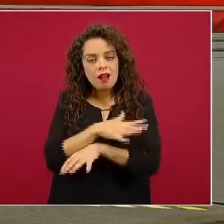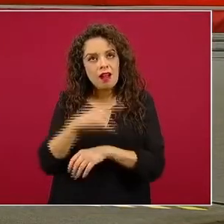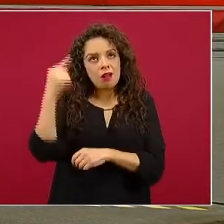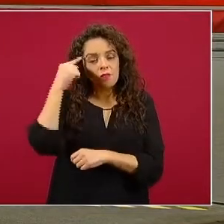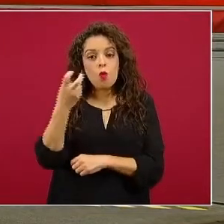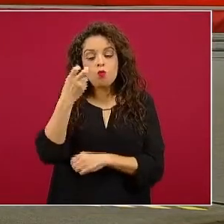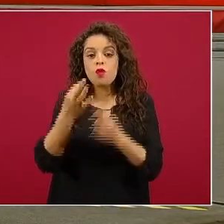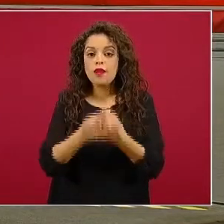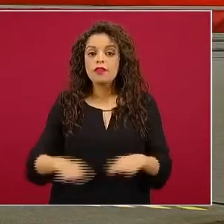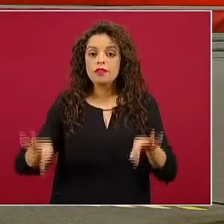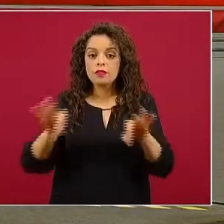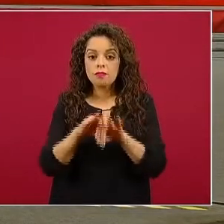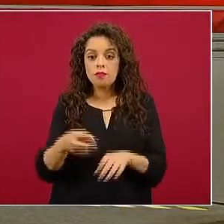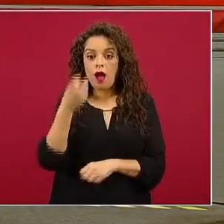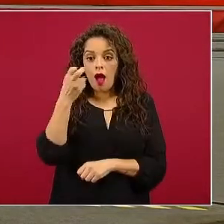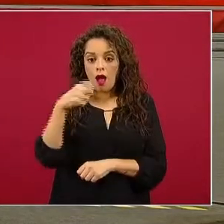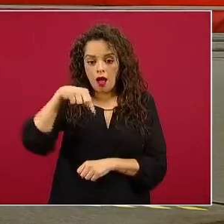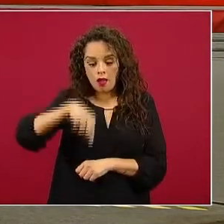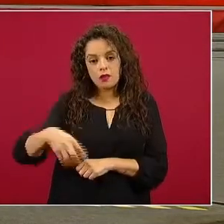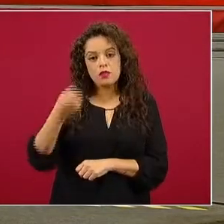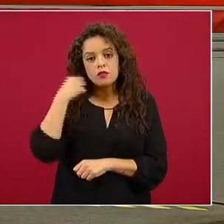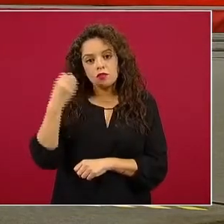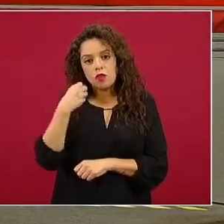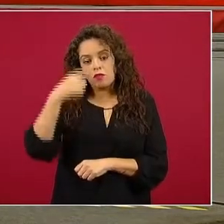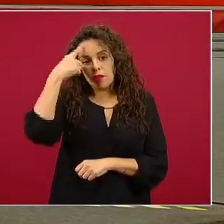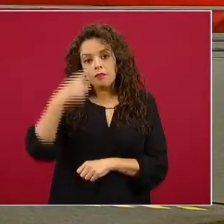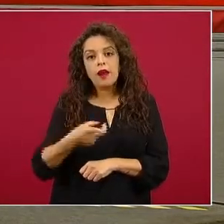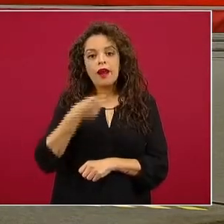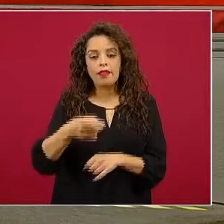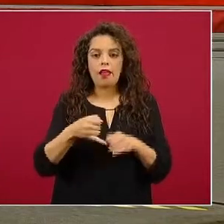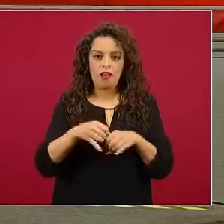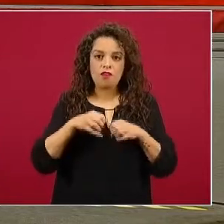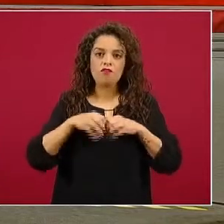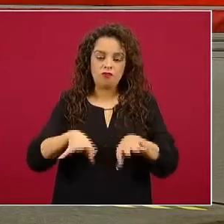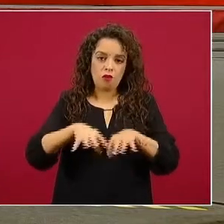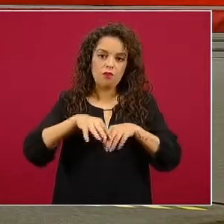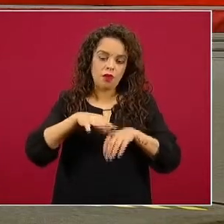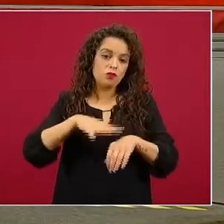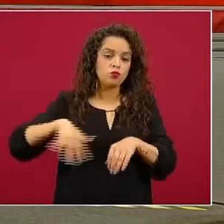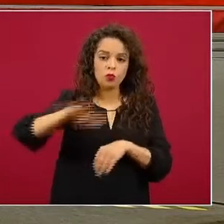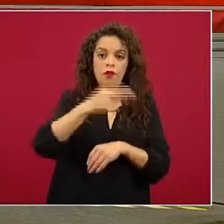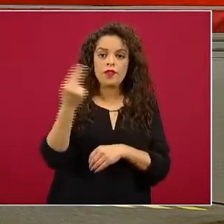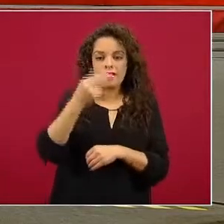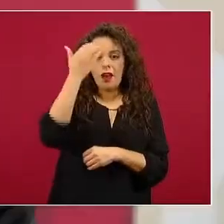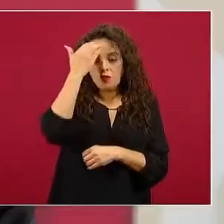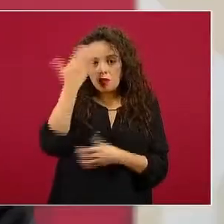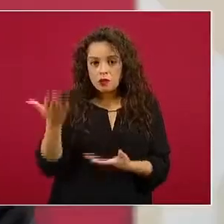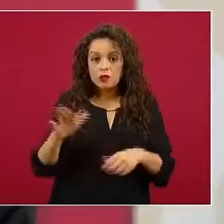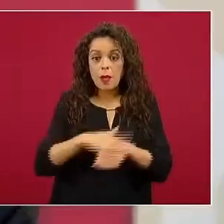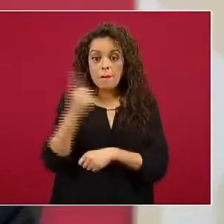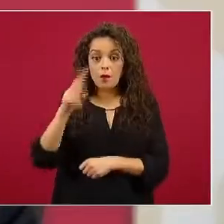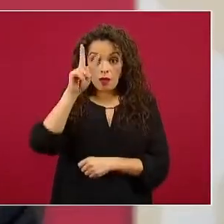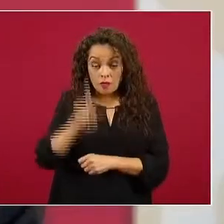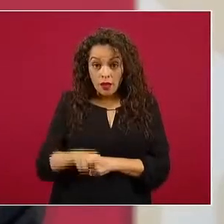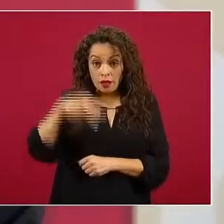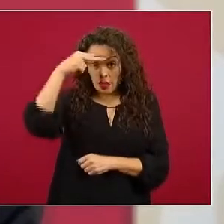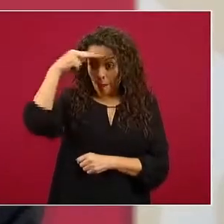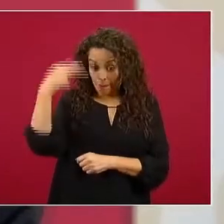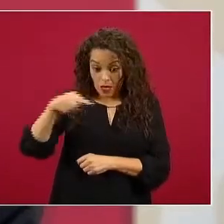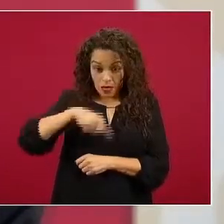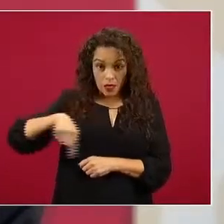este evento, de esta ceremonia, porque hoy día pues los mexicanos somos de verdad, queremos mucho a